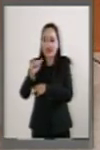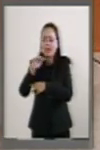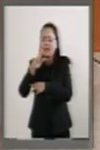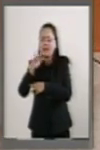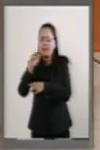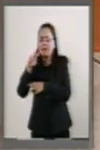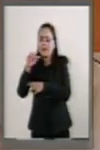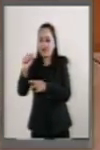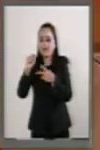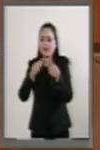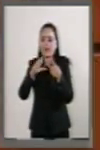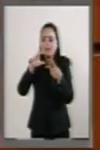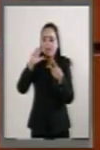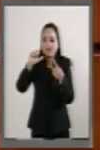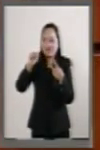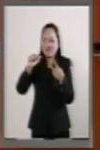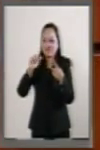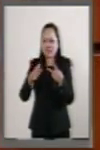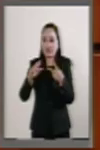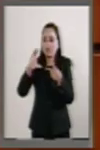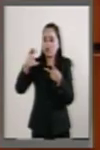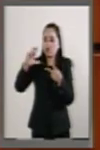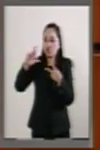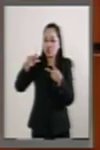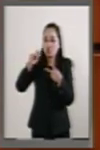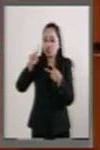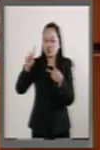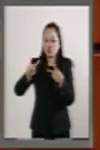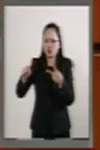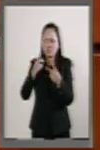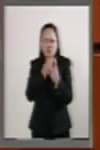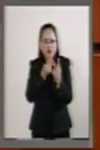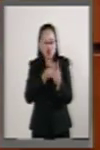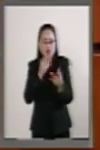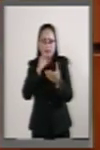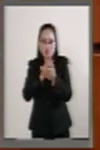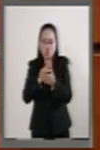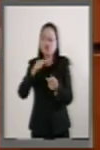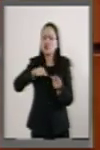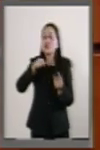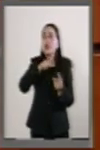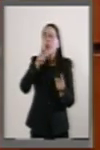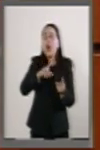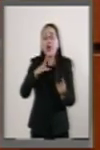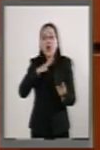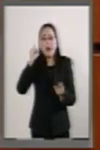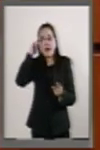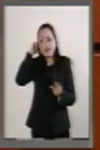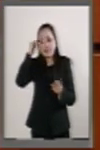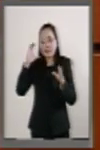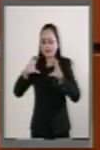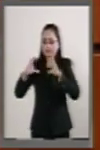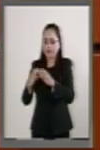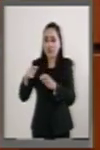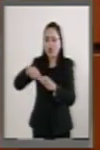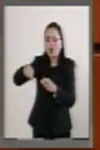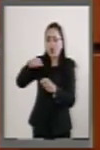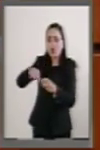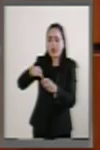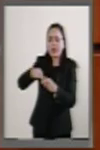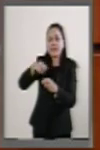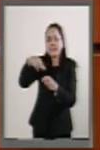Maricela Rivas, y César Cruz, su esposo, ambos indígenas mexicanos de la etnia